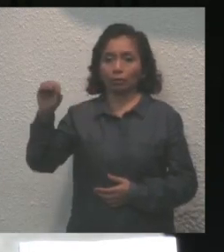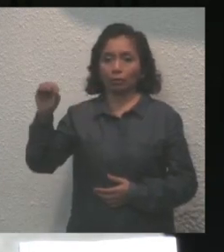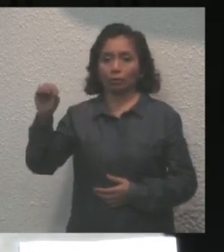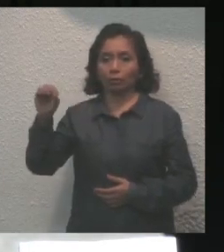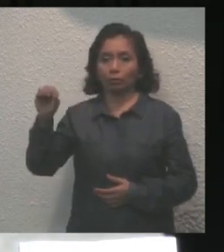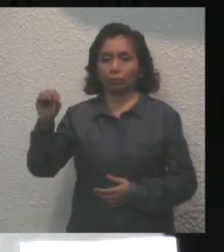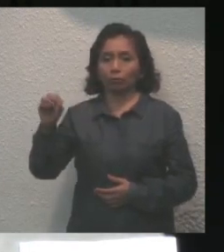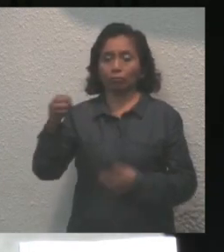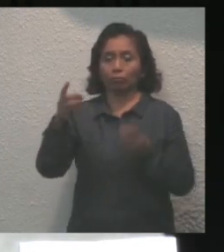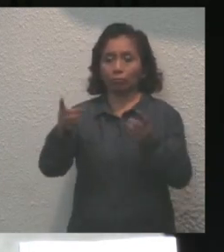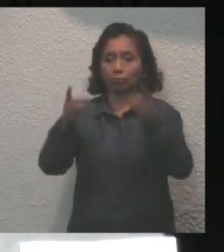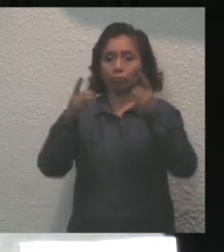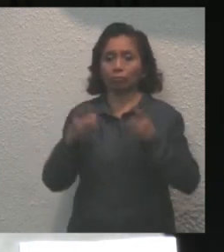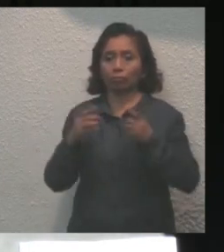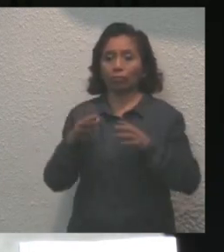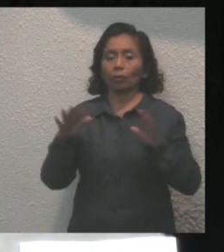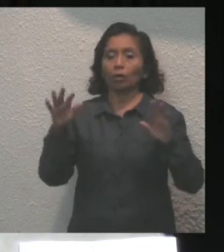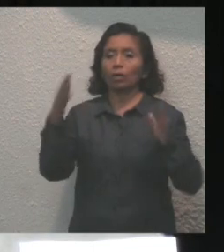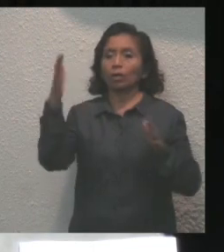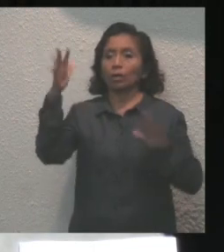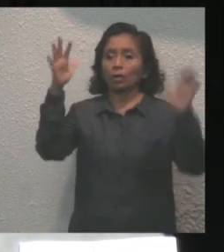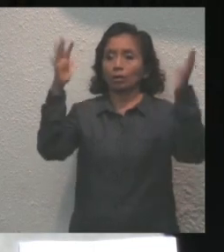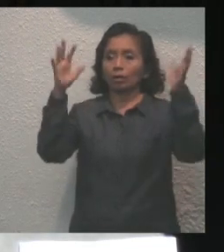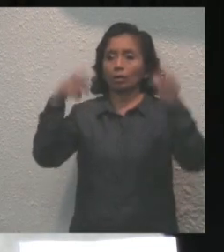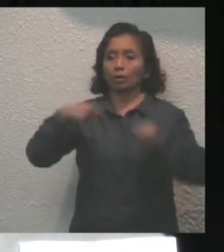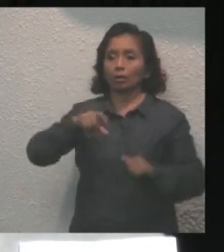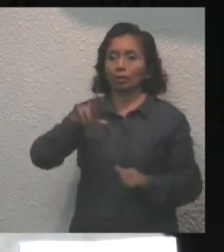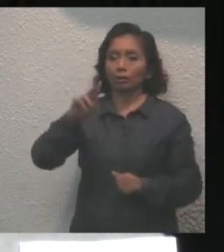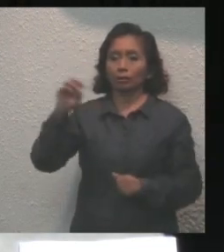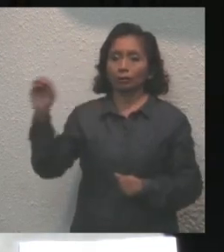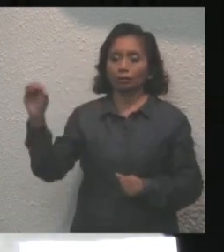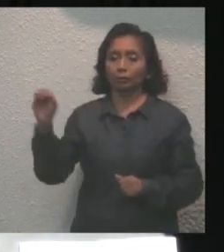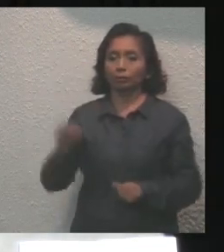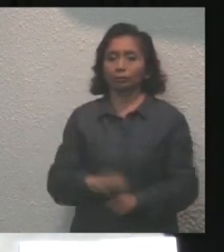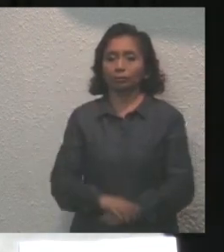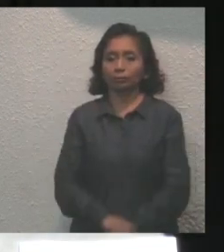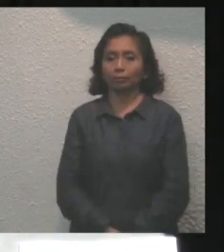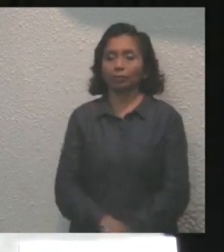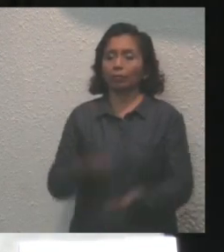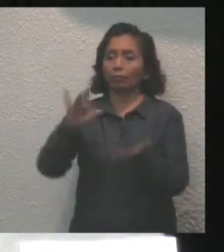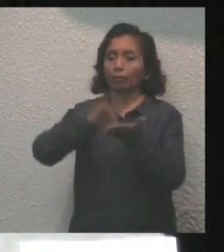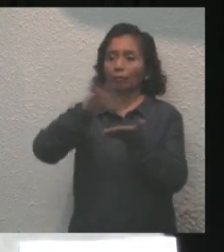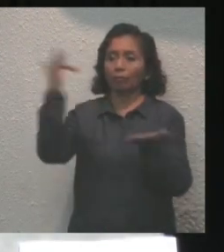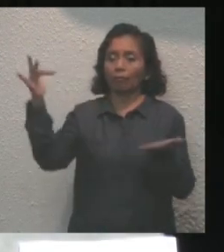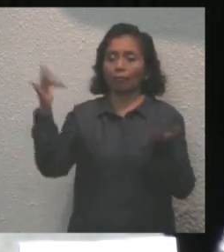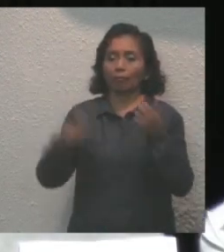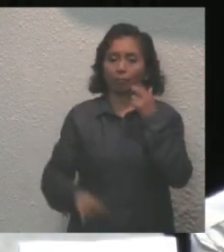tanto nos ha dado. ¡Que viva Quintana Roo! Muchas gracias.